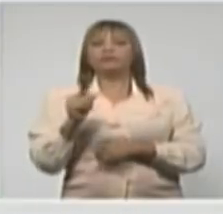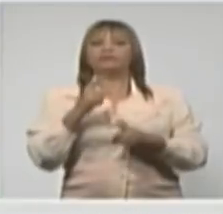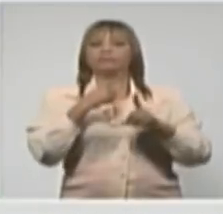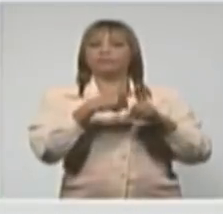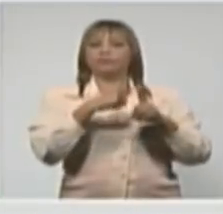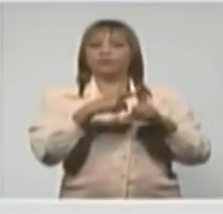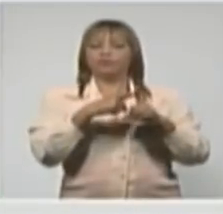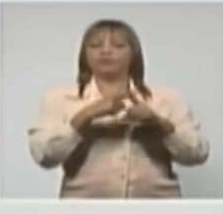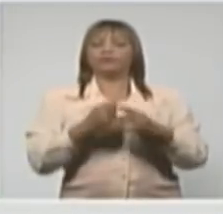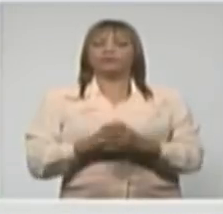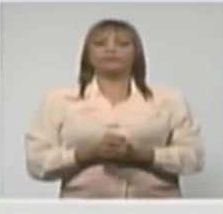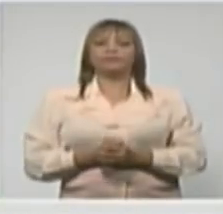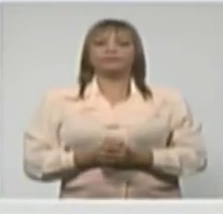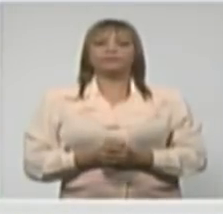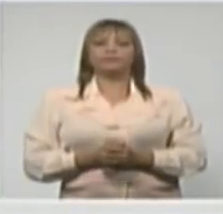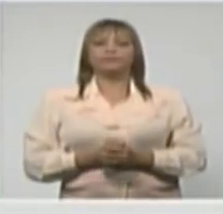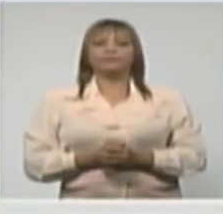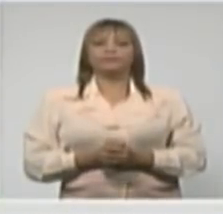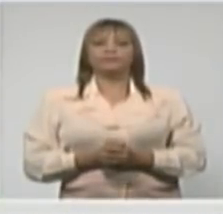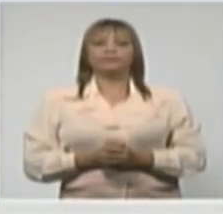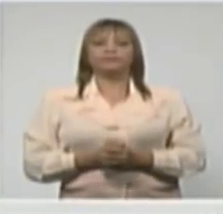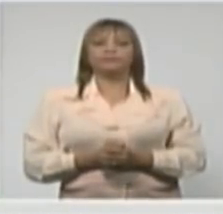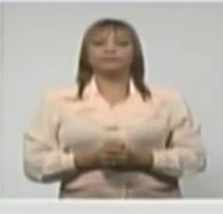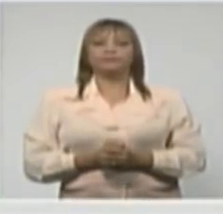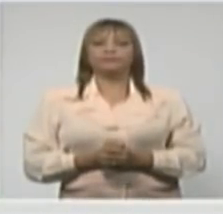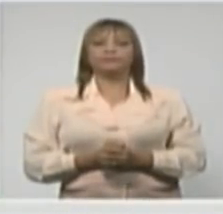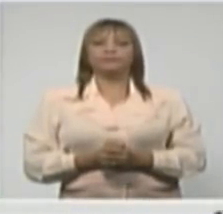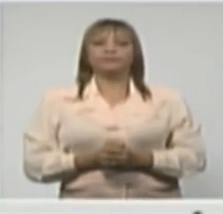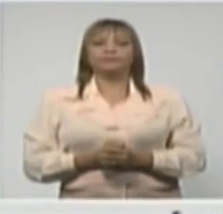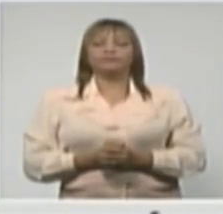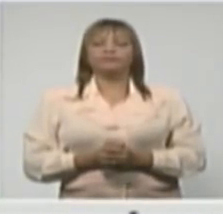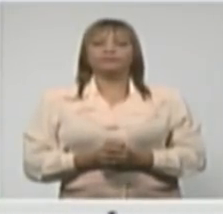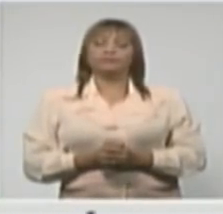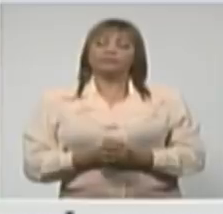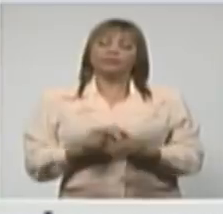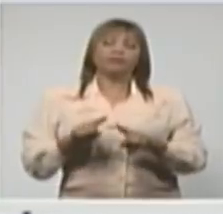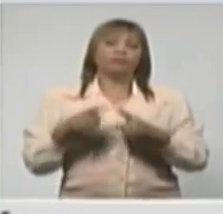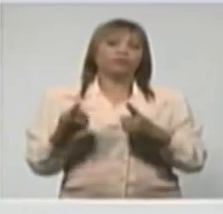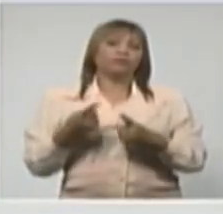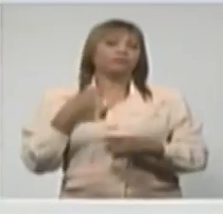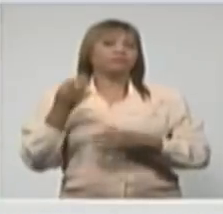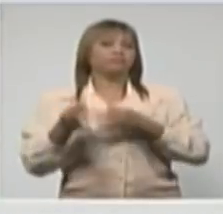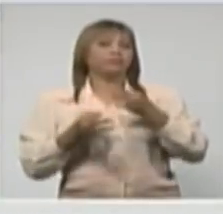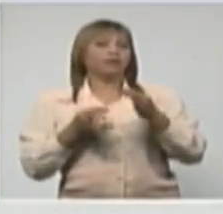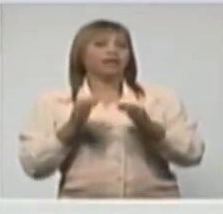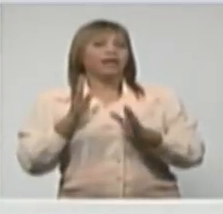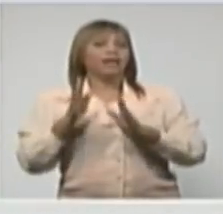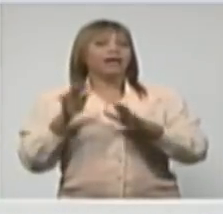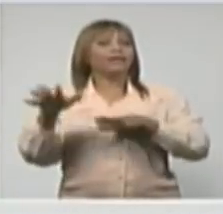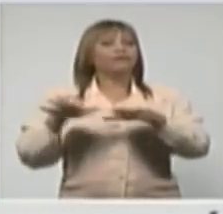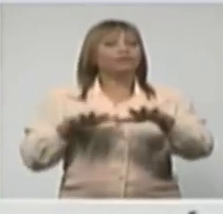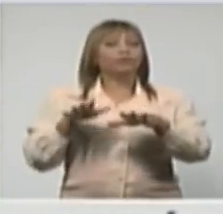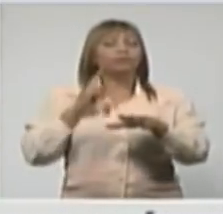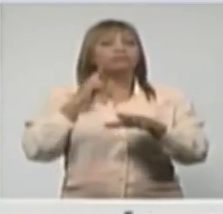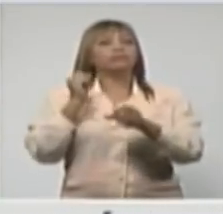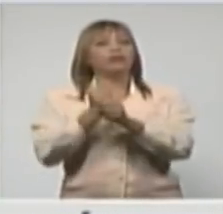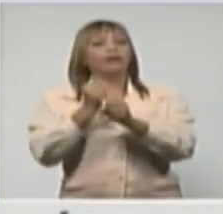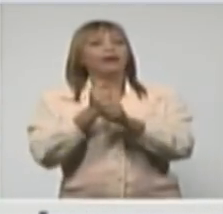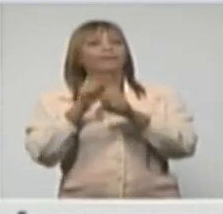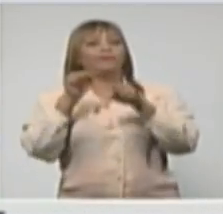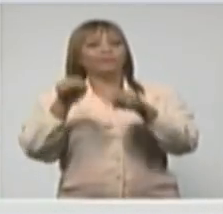previamente. Por lo tanto, hacia ahí dirigimos parte de nuestras acciones, porque también en la